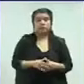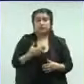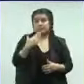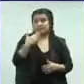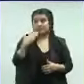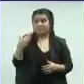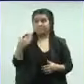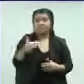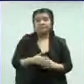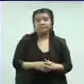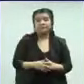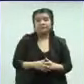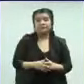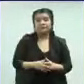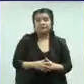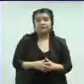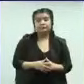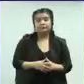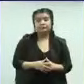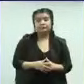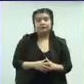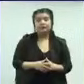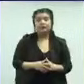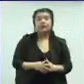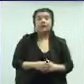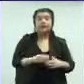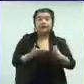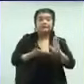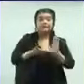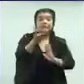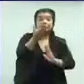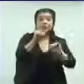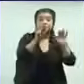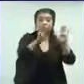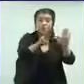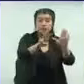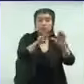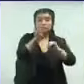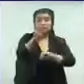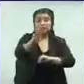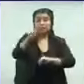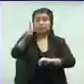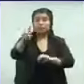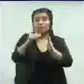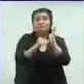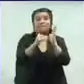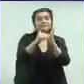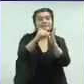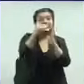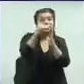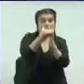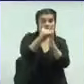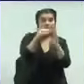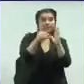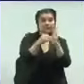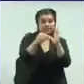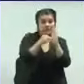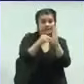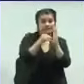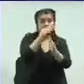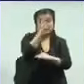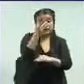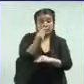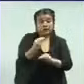Gracias. En cuanto al incremento de 831 millones de quetzales en la